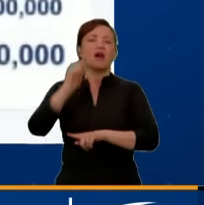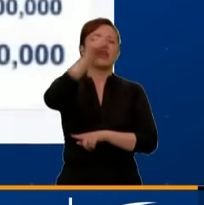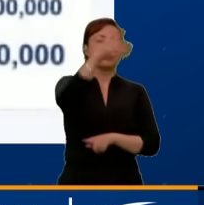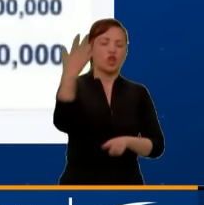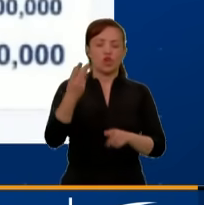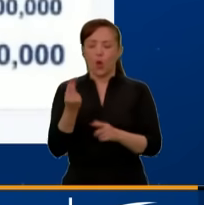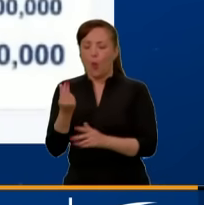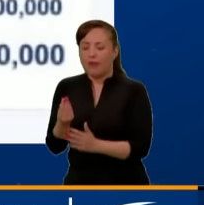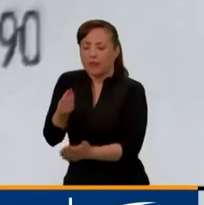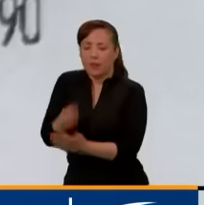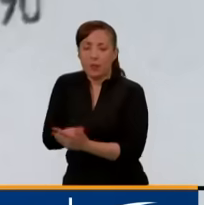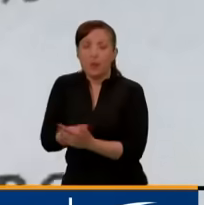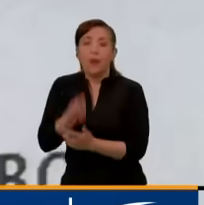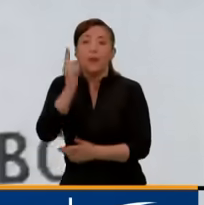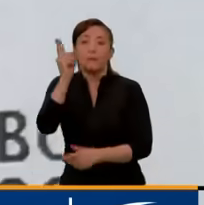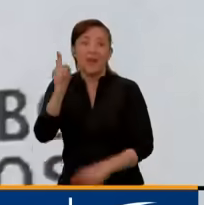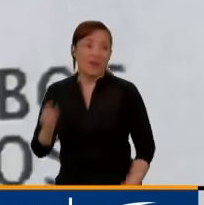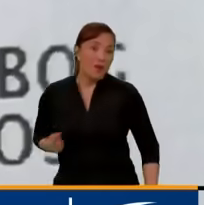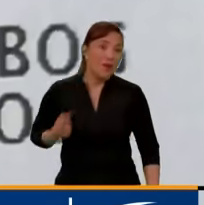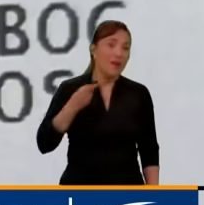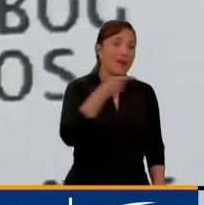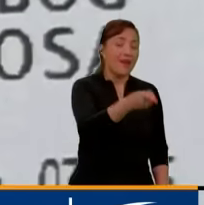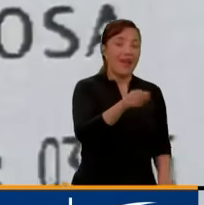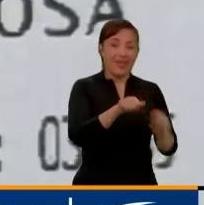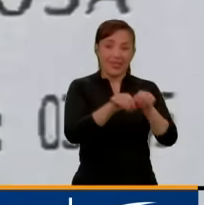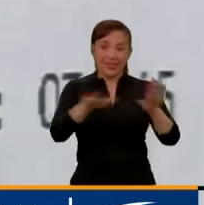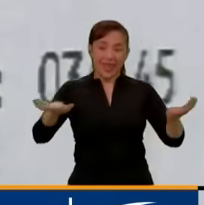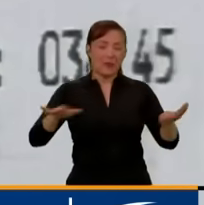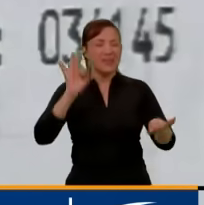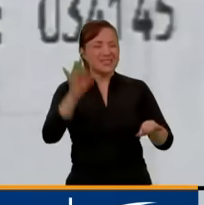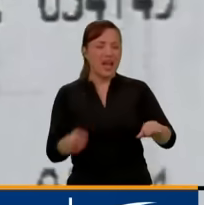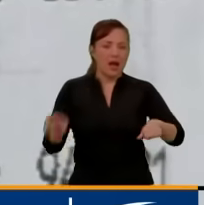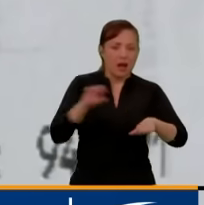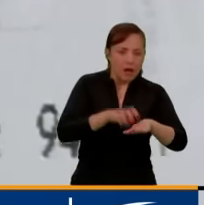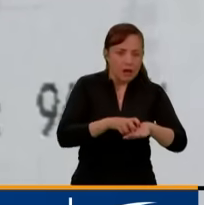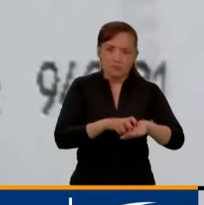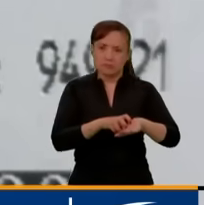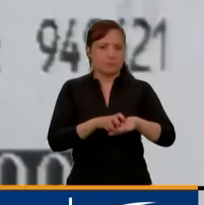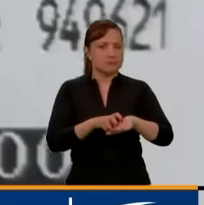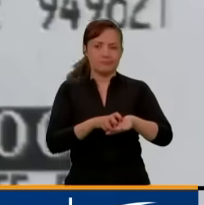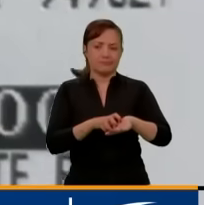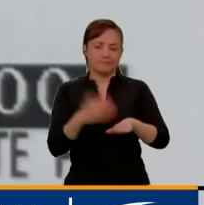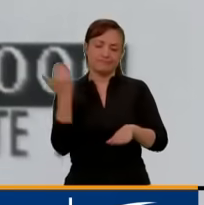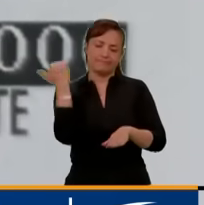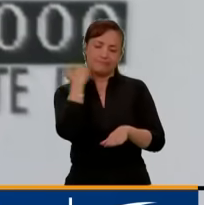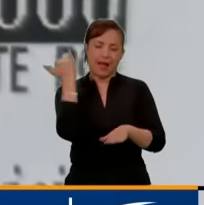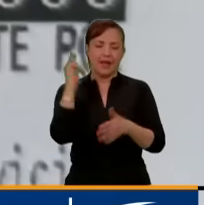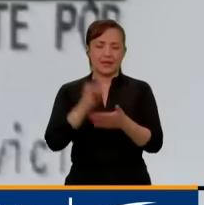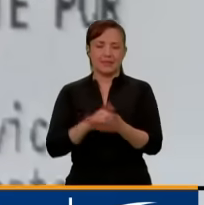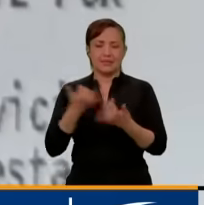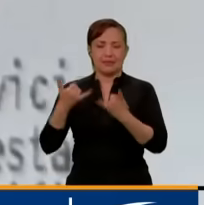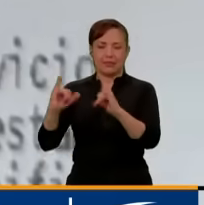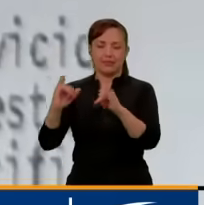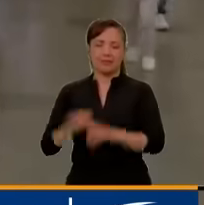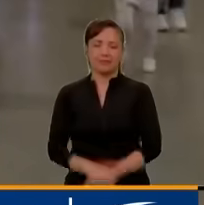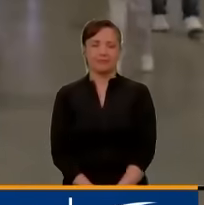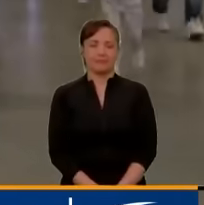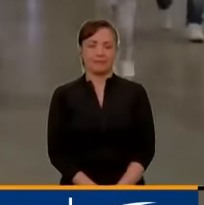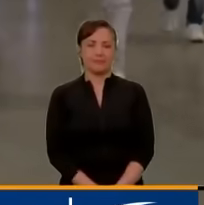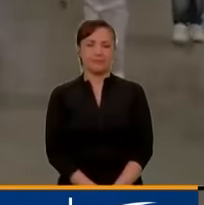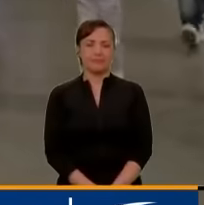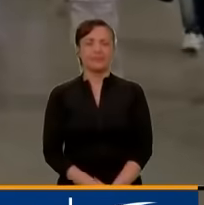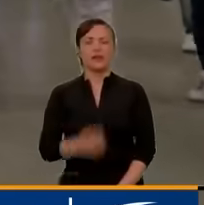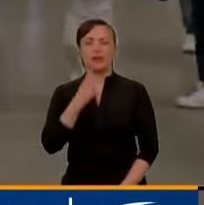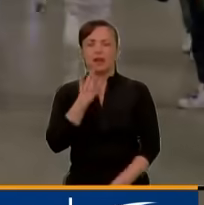pagar. Pero solo cuando llegó al terminal para subirse al bus, se dio cuenta que todo había sido un engaño. Que otra